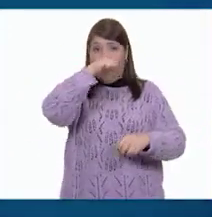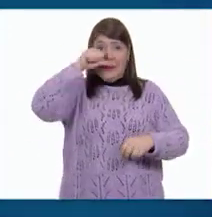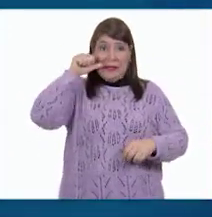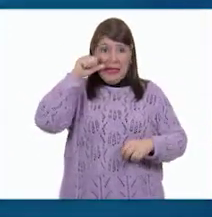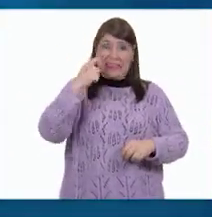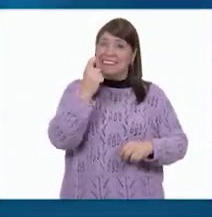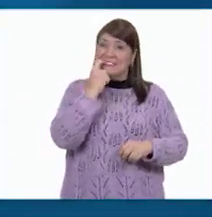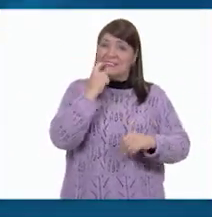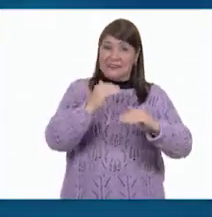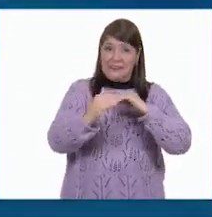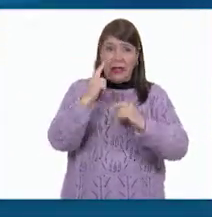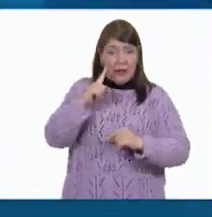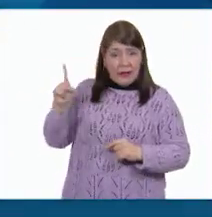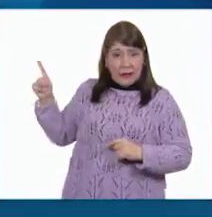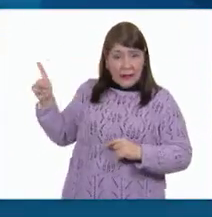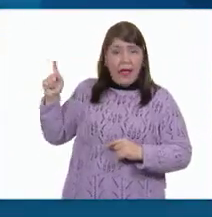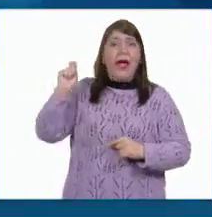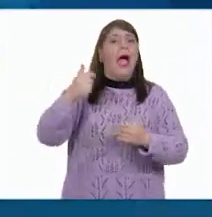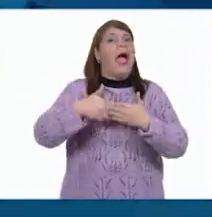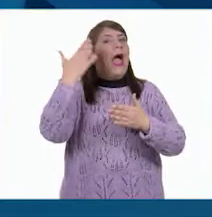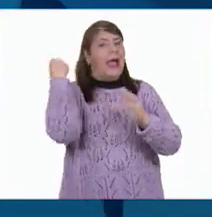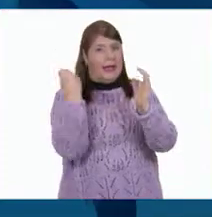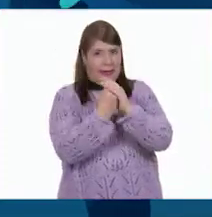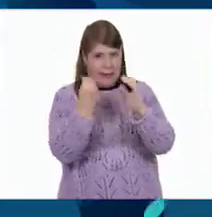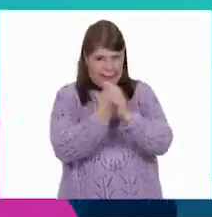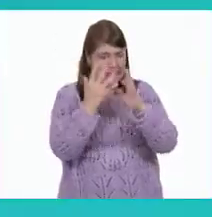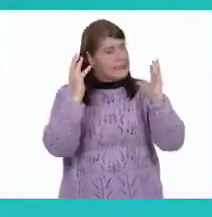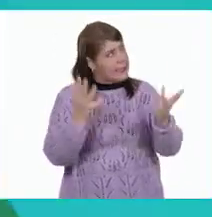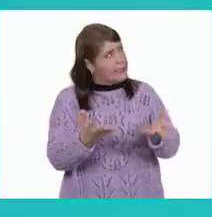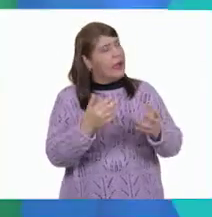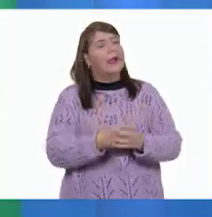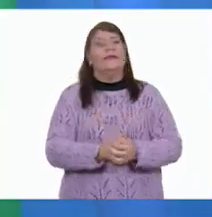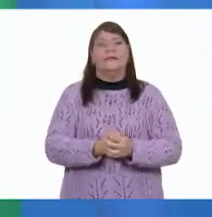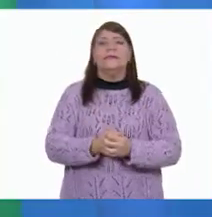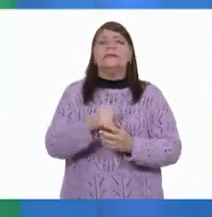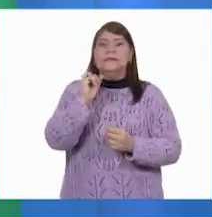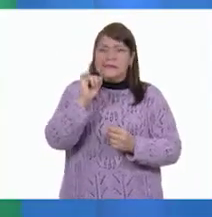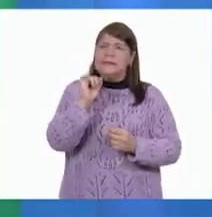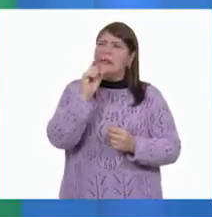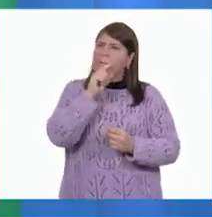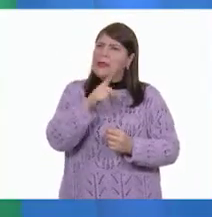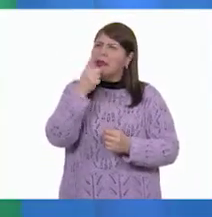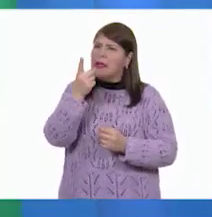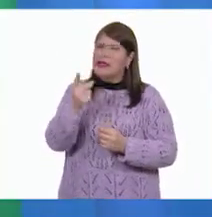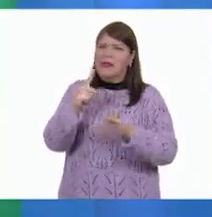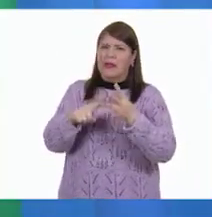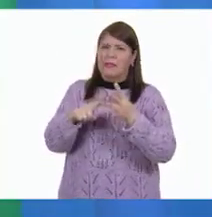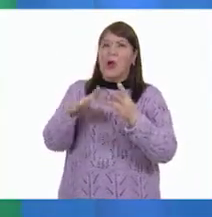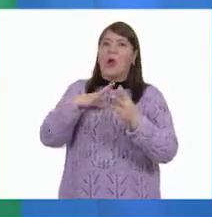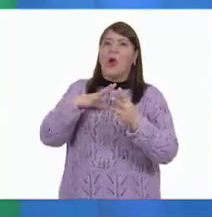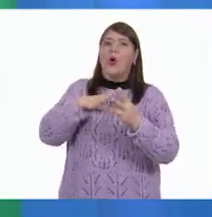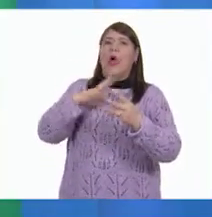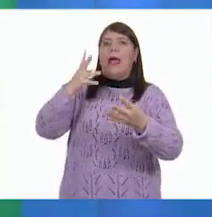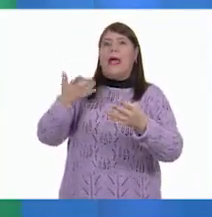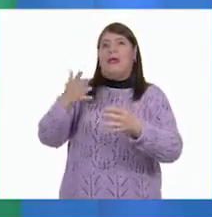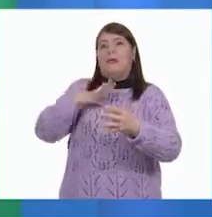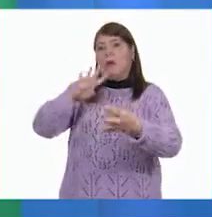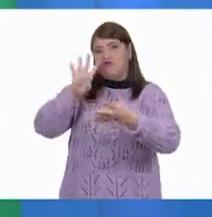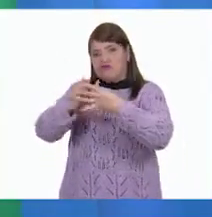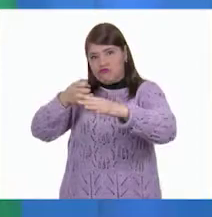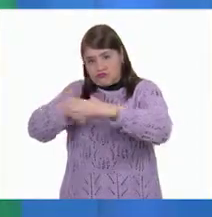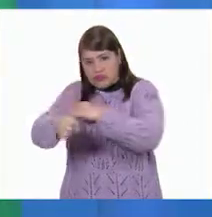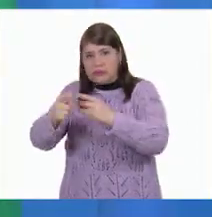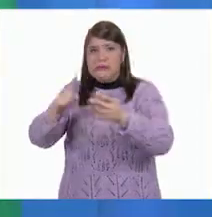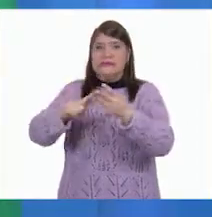ya habíamos visto también en una clase pasada. También se mencionaron que se inauguraron penitenciarías,